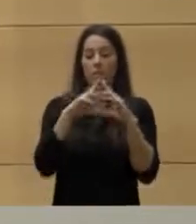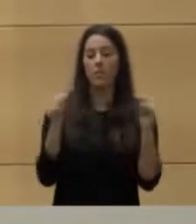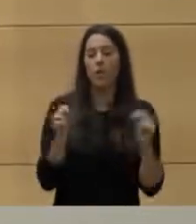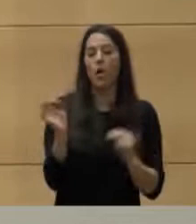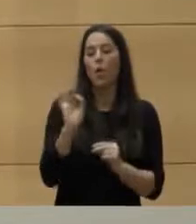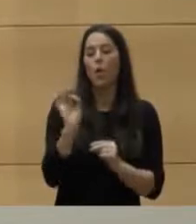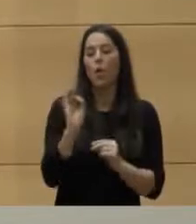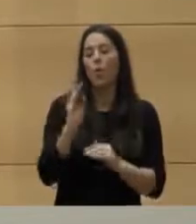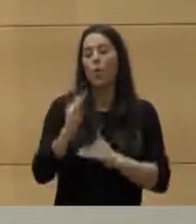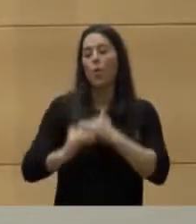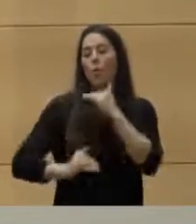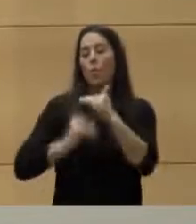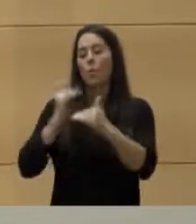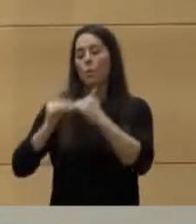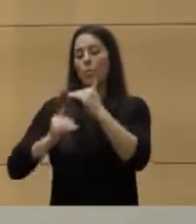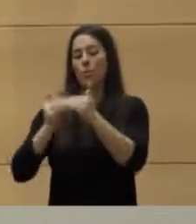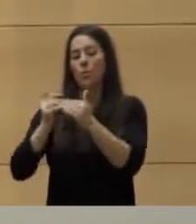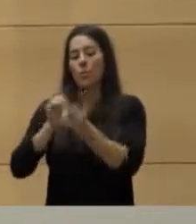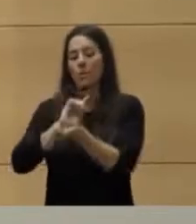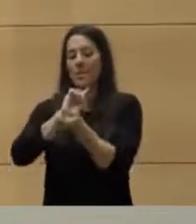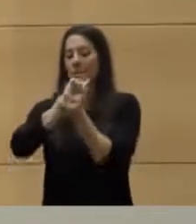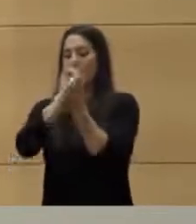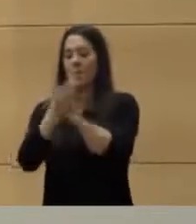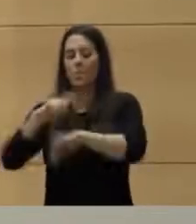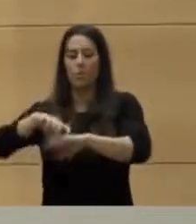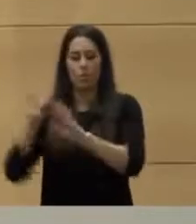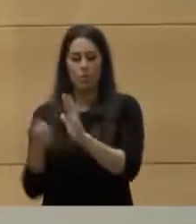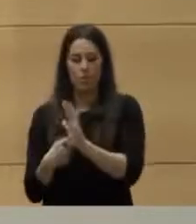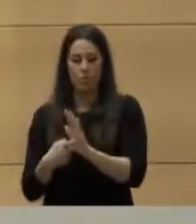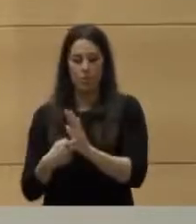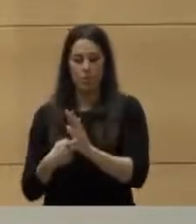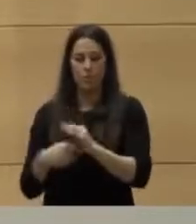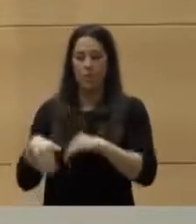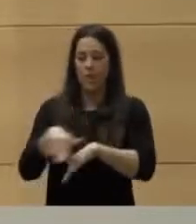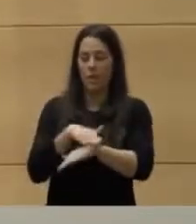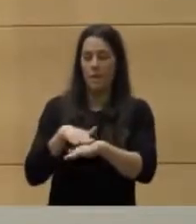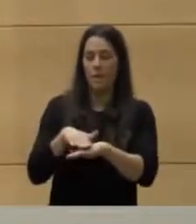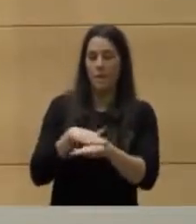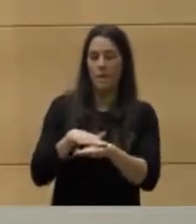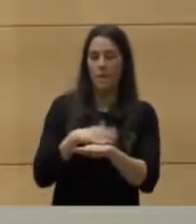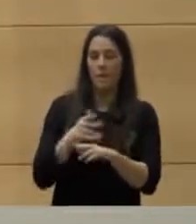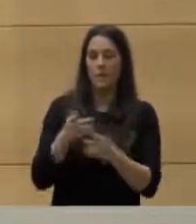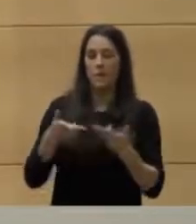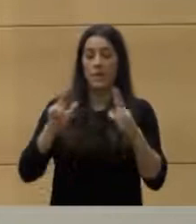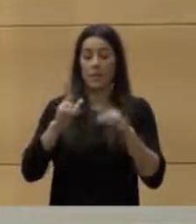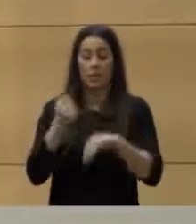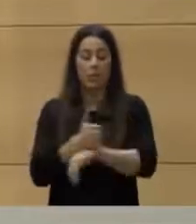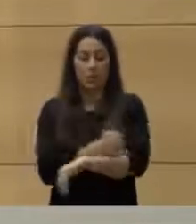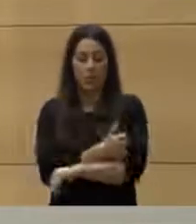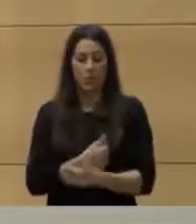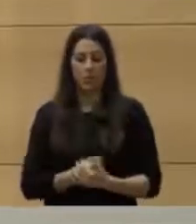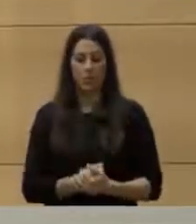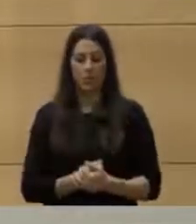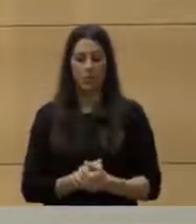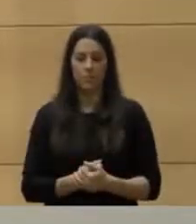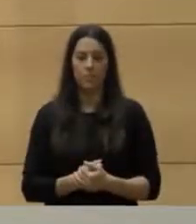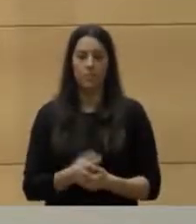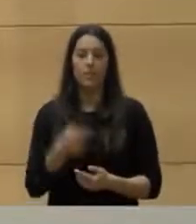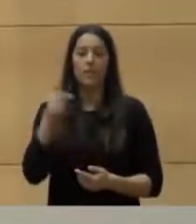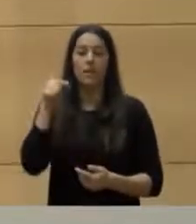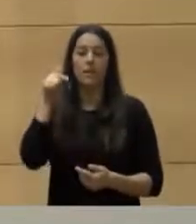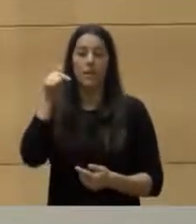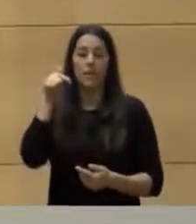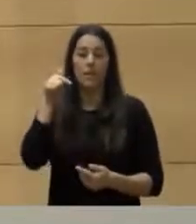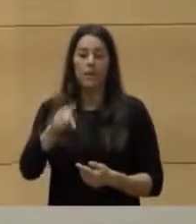un proceso de radical cambio desde la base de las condiciones de vida de los ciudadanos? Aquí está la quit y la clave